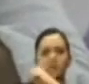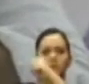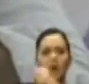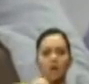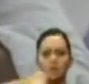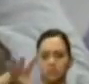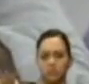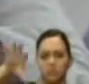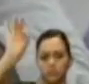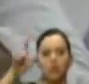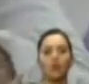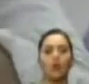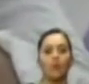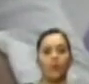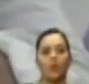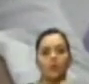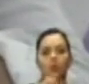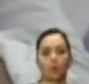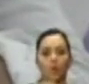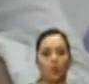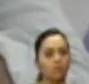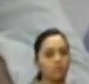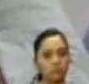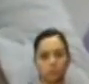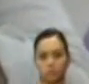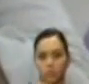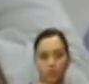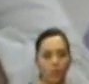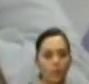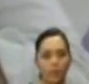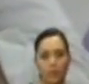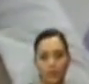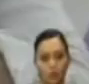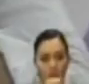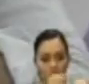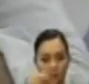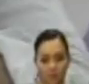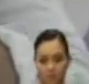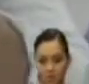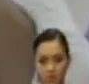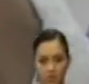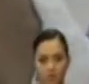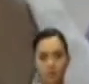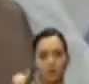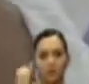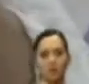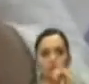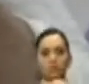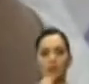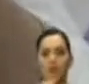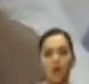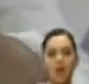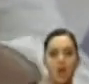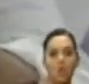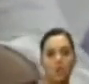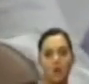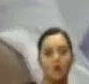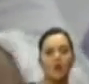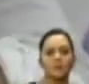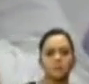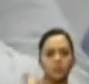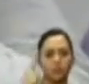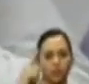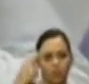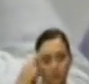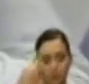completo todos sus límites internacionales. Esa es la revolución ciudadana. Esa ha sido la responsabilidad de nuestro gobierno, a lo exterior y a lo interior.